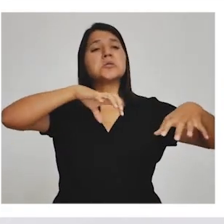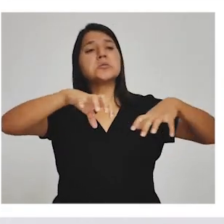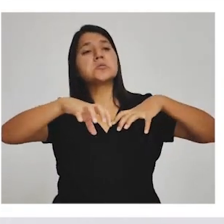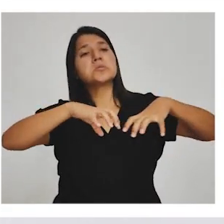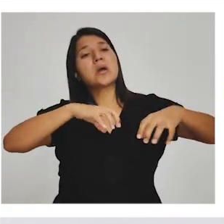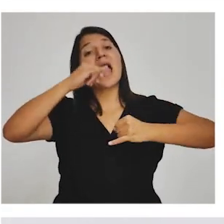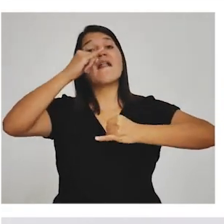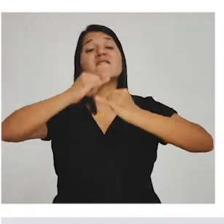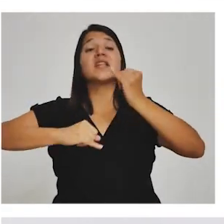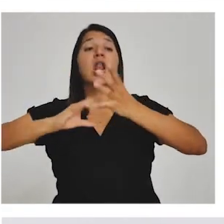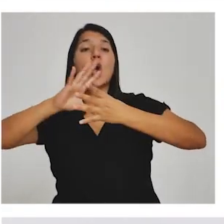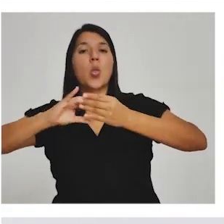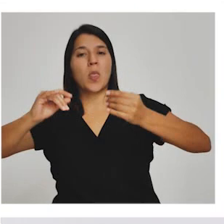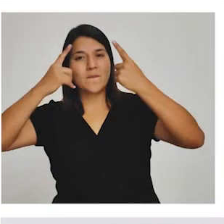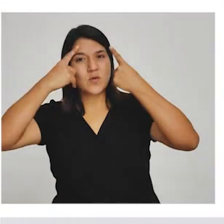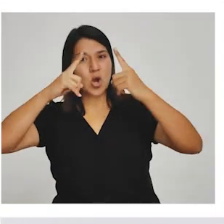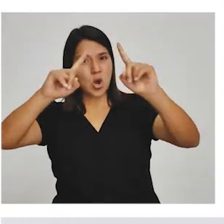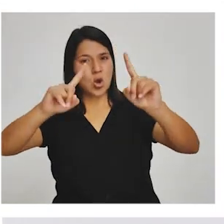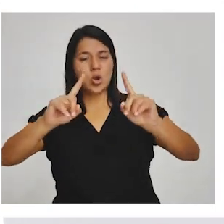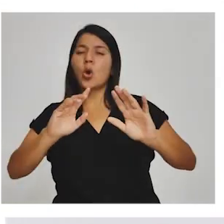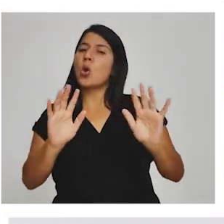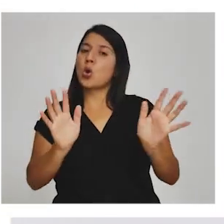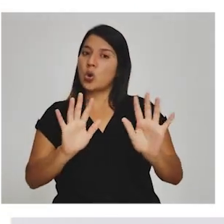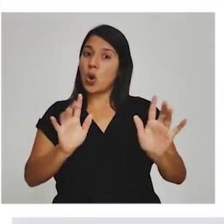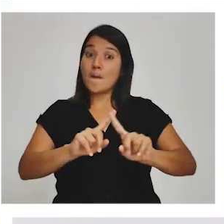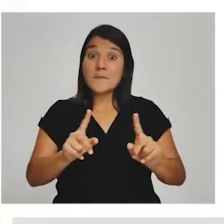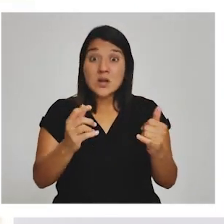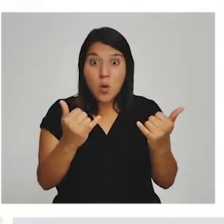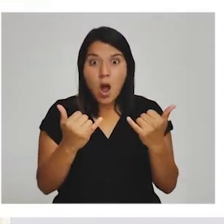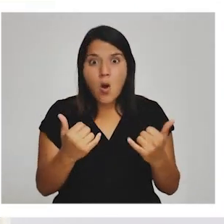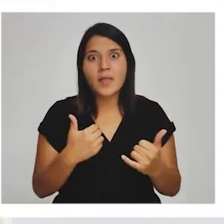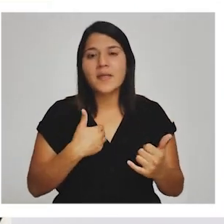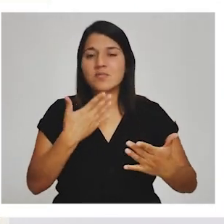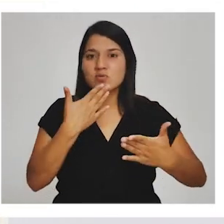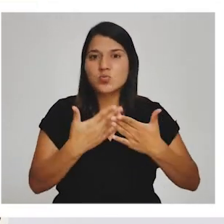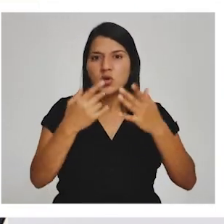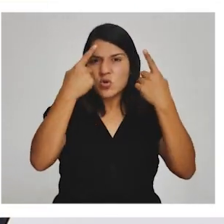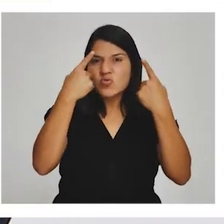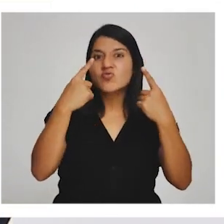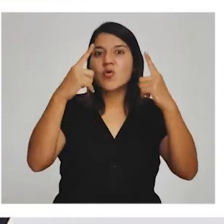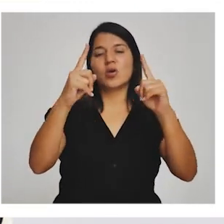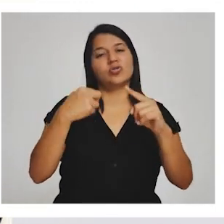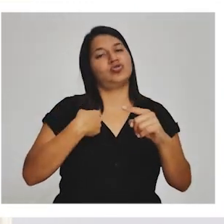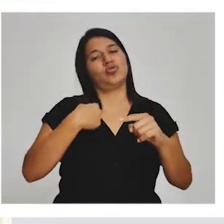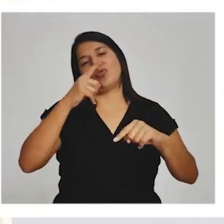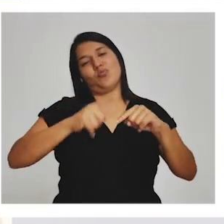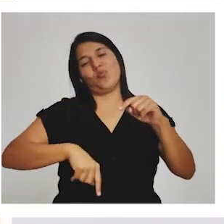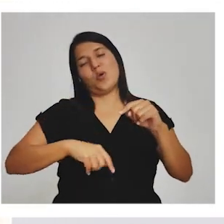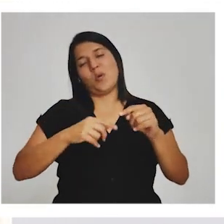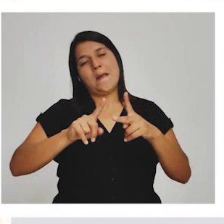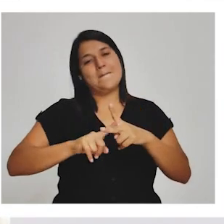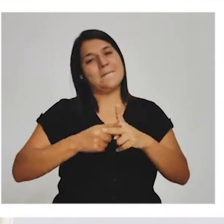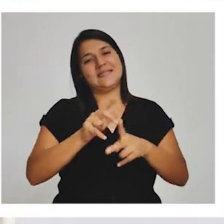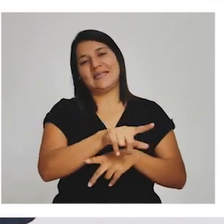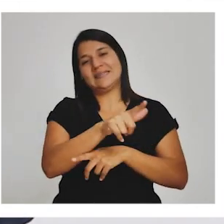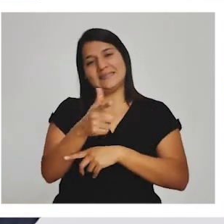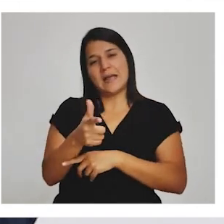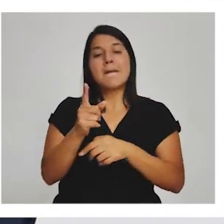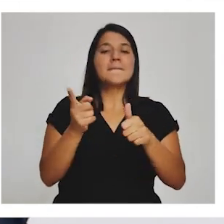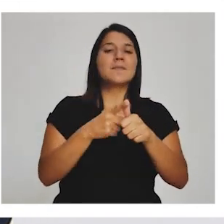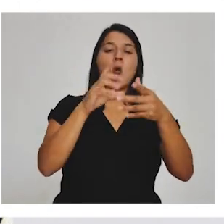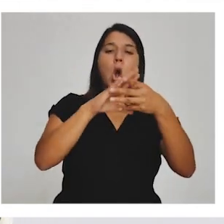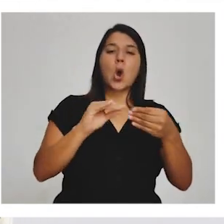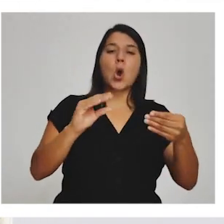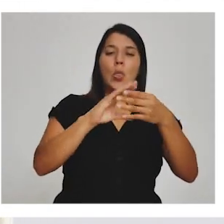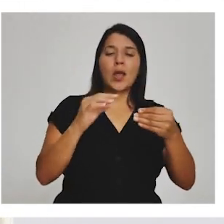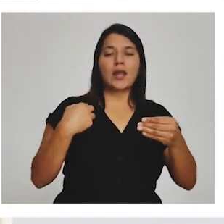más cuando no son tan buenos. Pero ahora que los resultados son tan buenos, no podía yo hacer otra cosa que no fuera empezar por